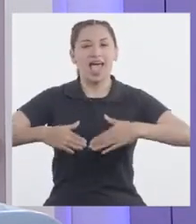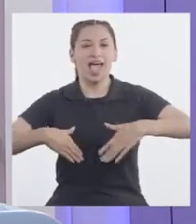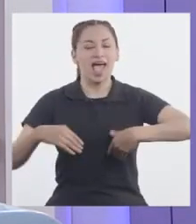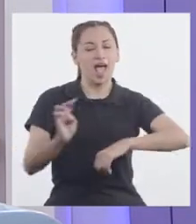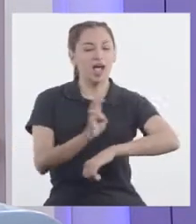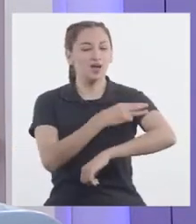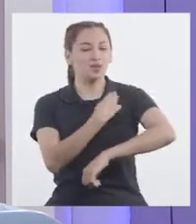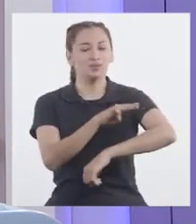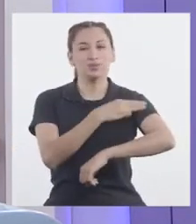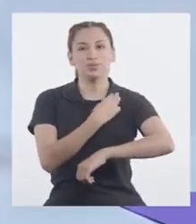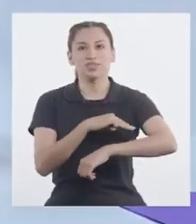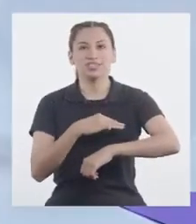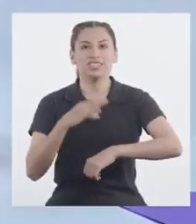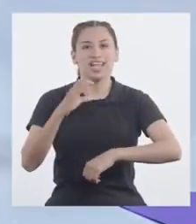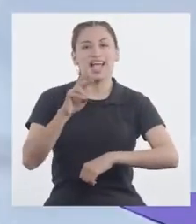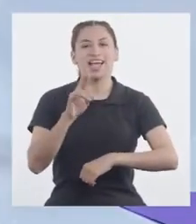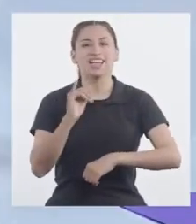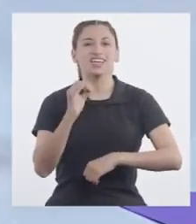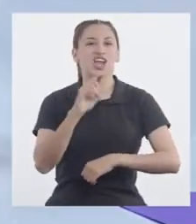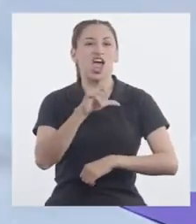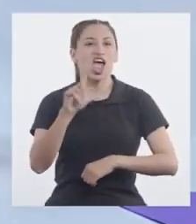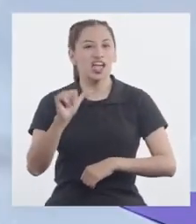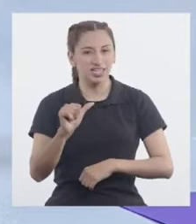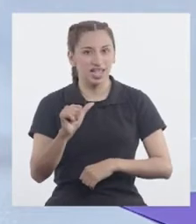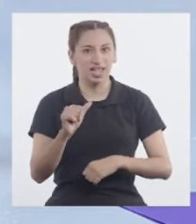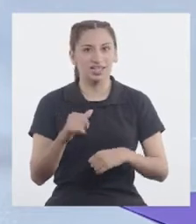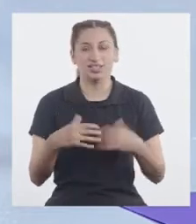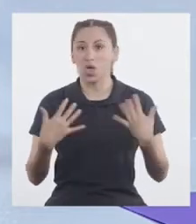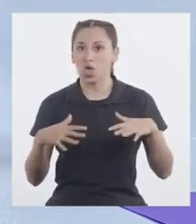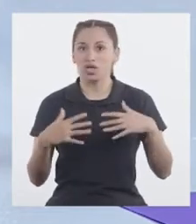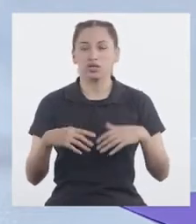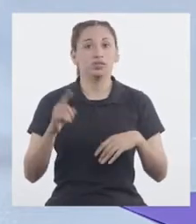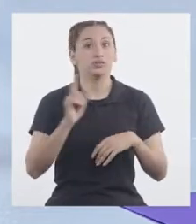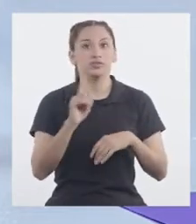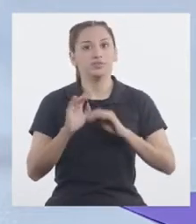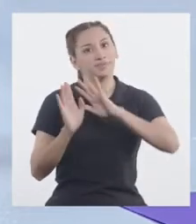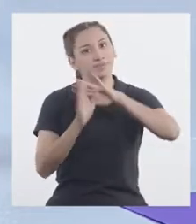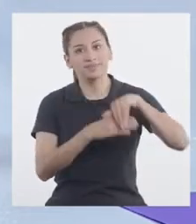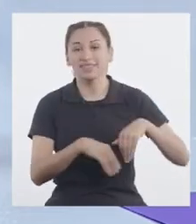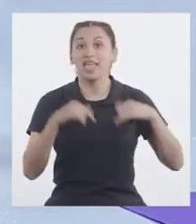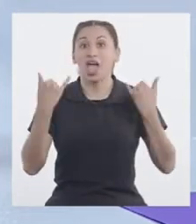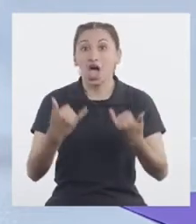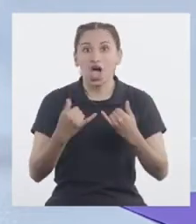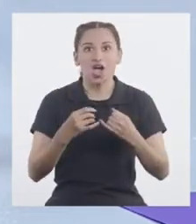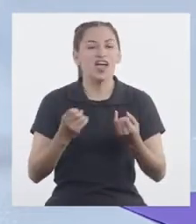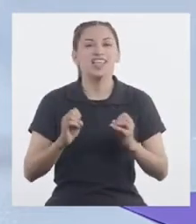criolla, Jarana. No, aparte de eso, es día de hacer un